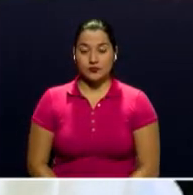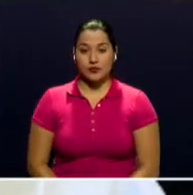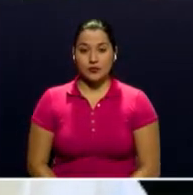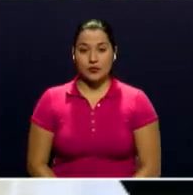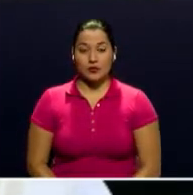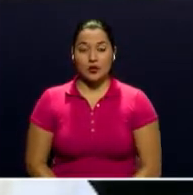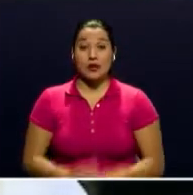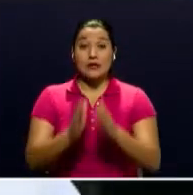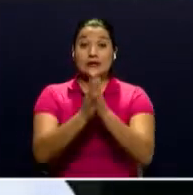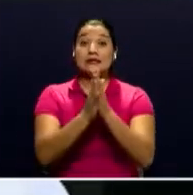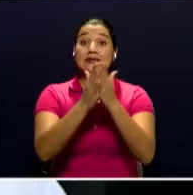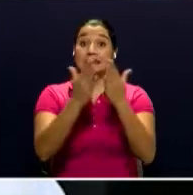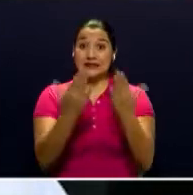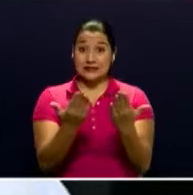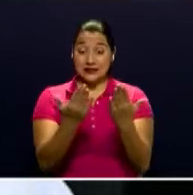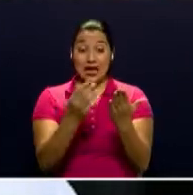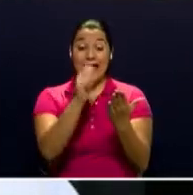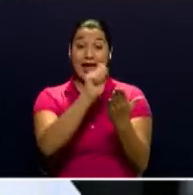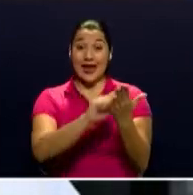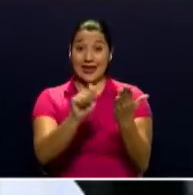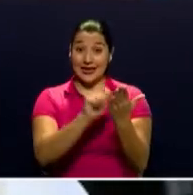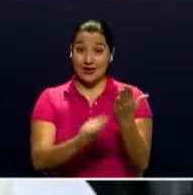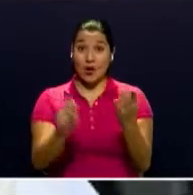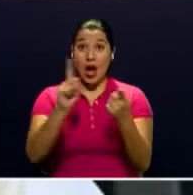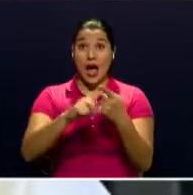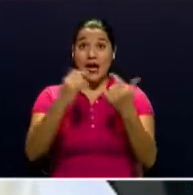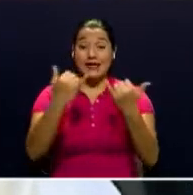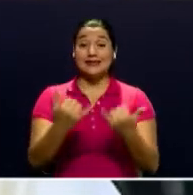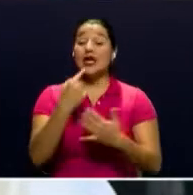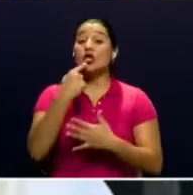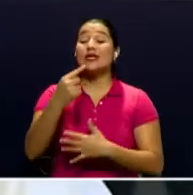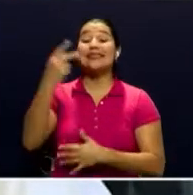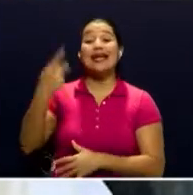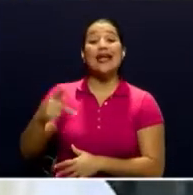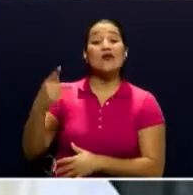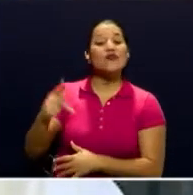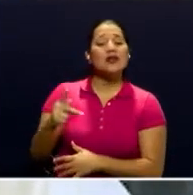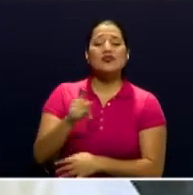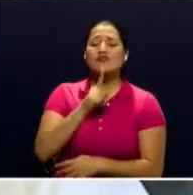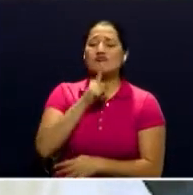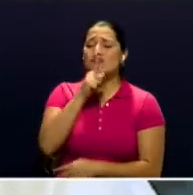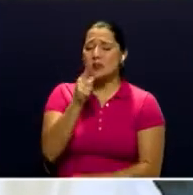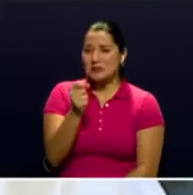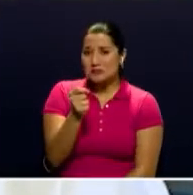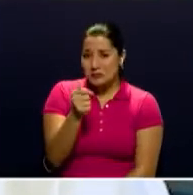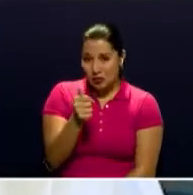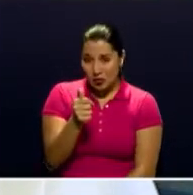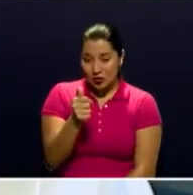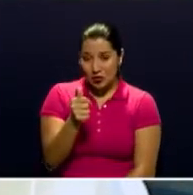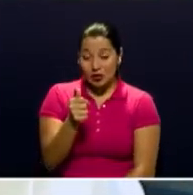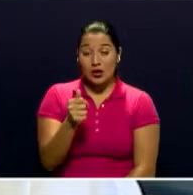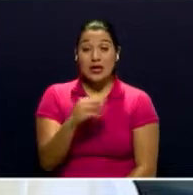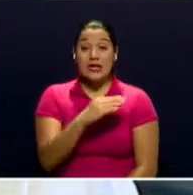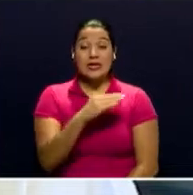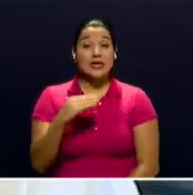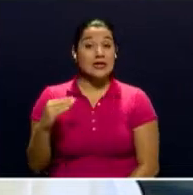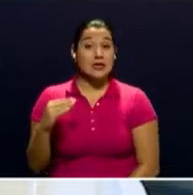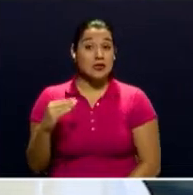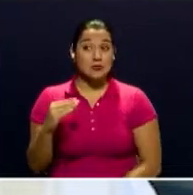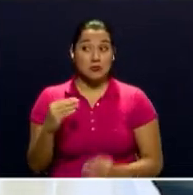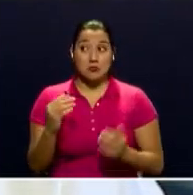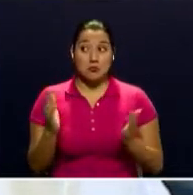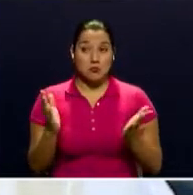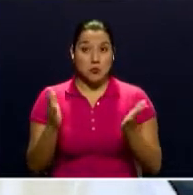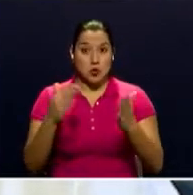La literatura que está escrita hasta el momento habla que el riesgo sería sumamente bajo. De hecho, prácticamente no